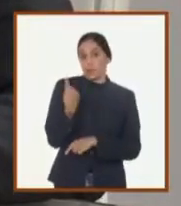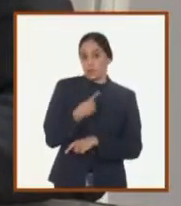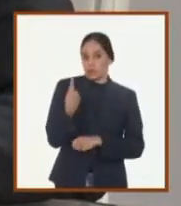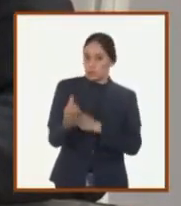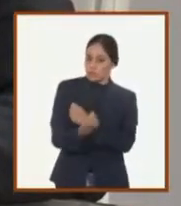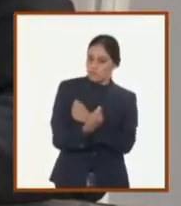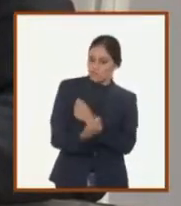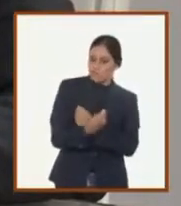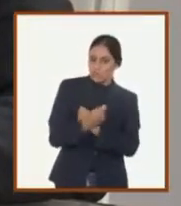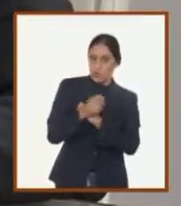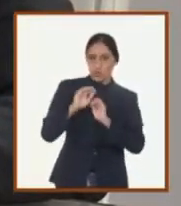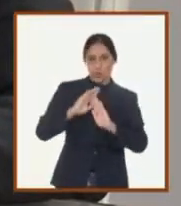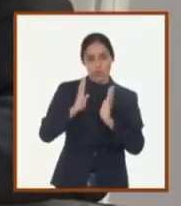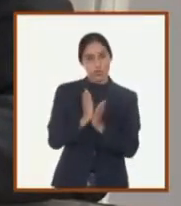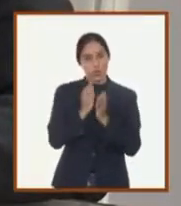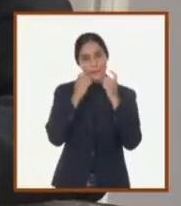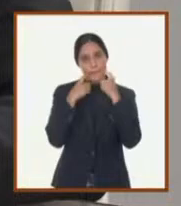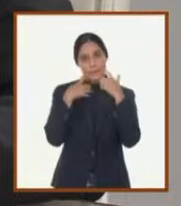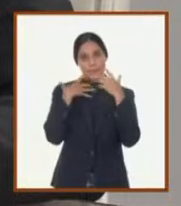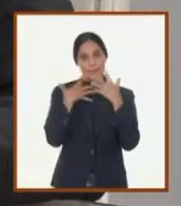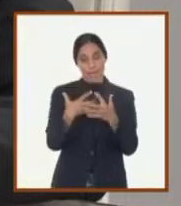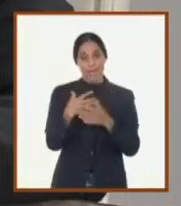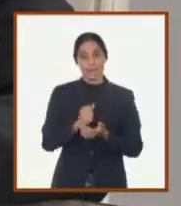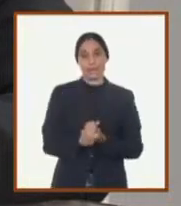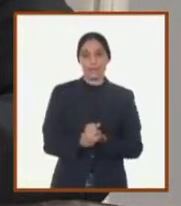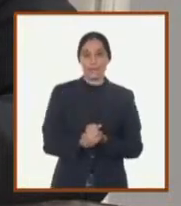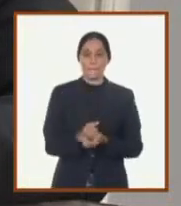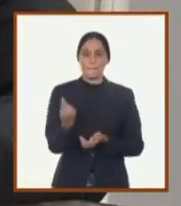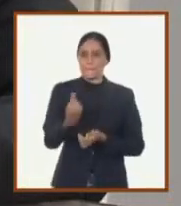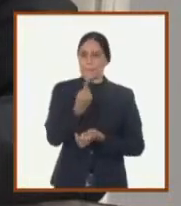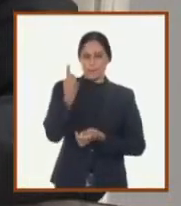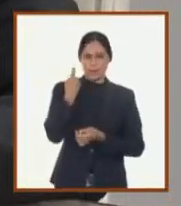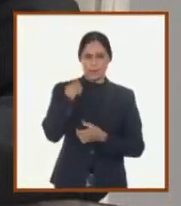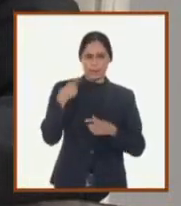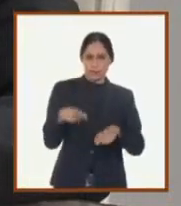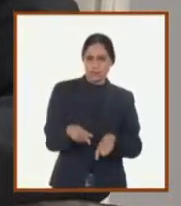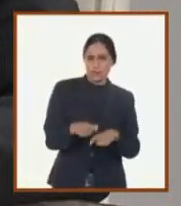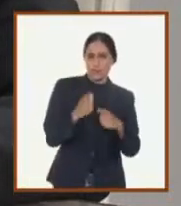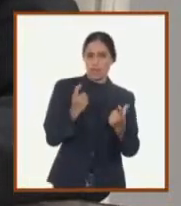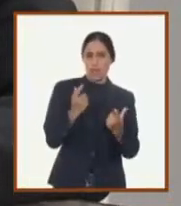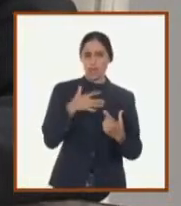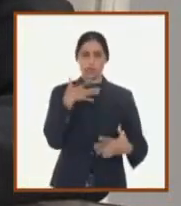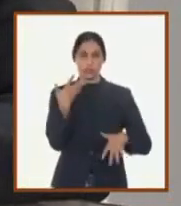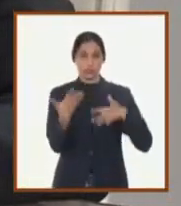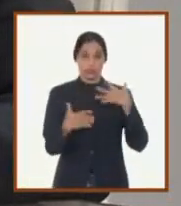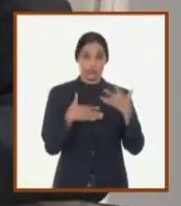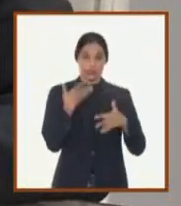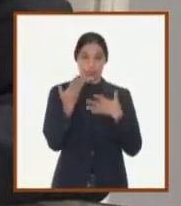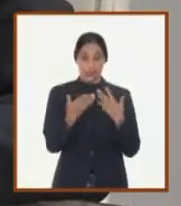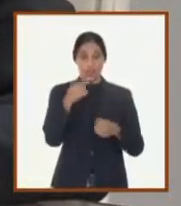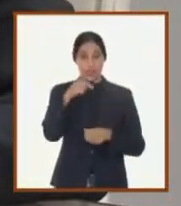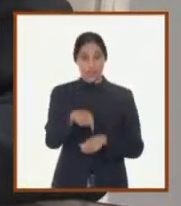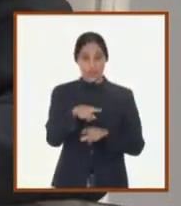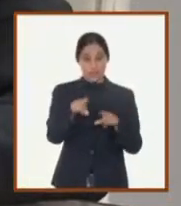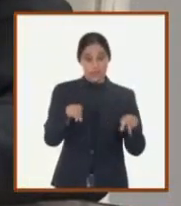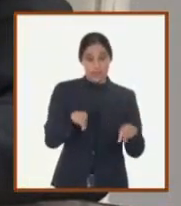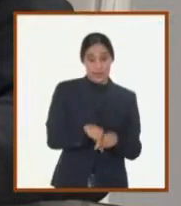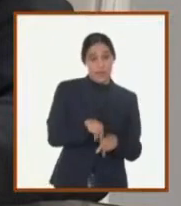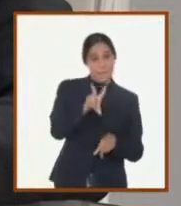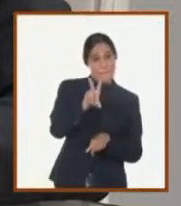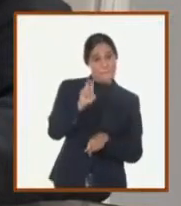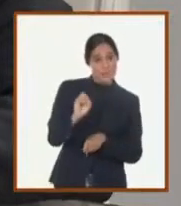gran significación que el primer aniversario Que se conmemora en la oficina es el 20